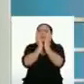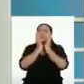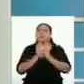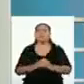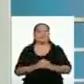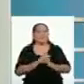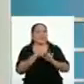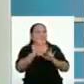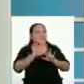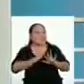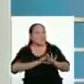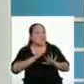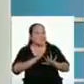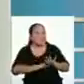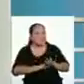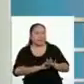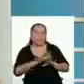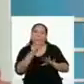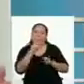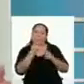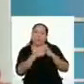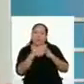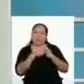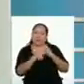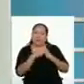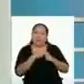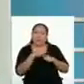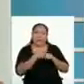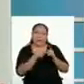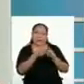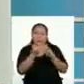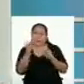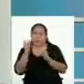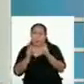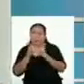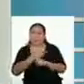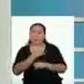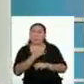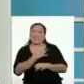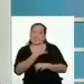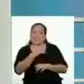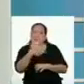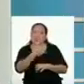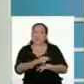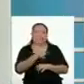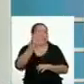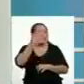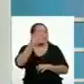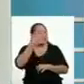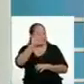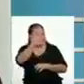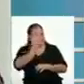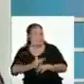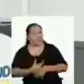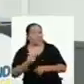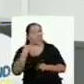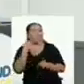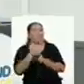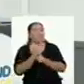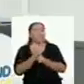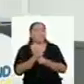Ok, suena dramático. Pero todos hemos sentido eso alguna vez. Creo que has llamado a la persona correcta.